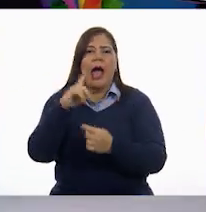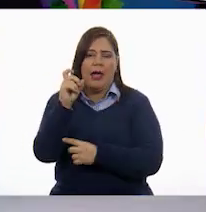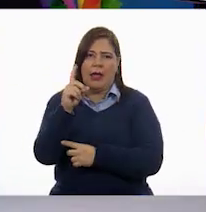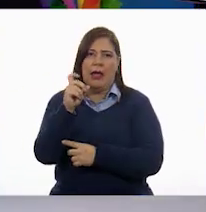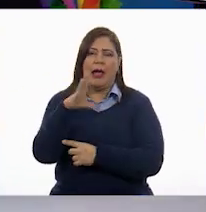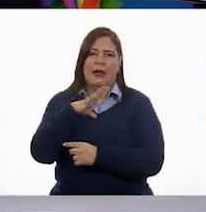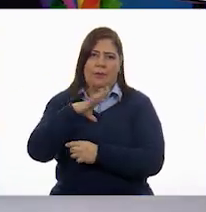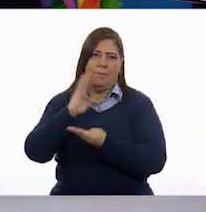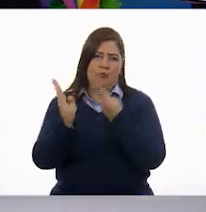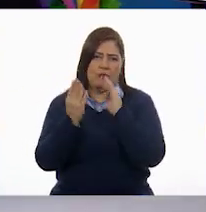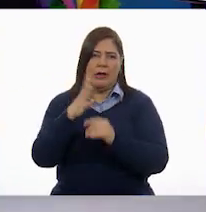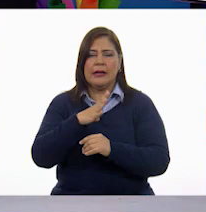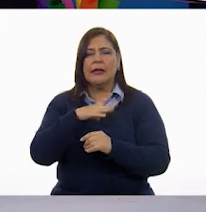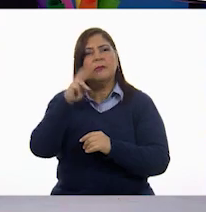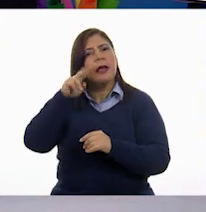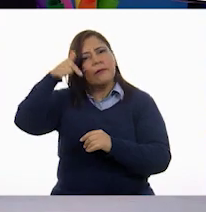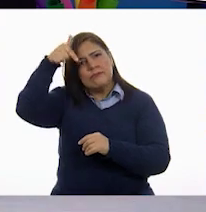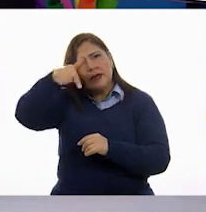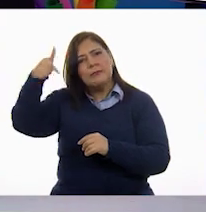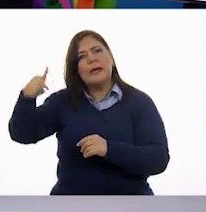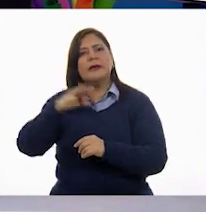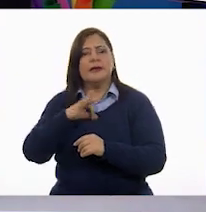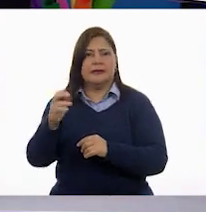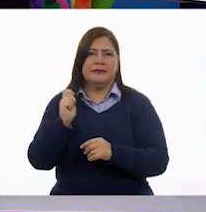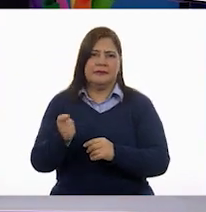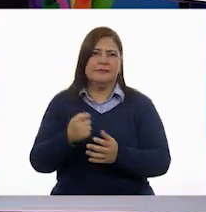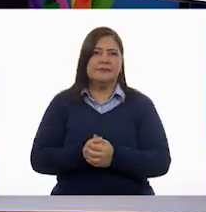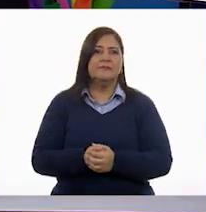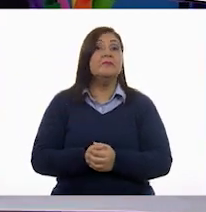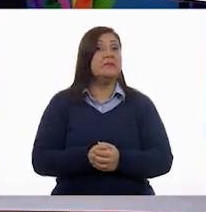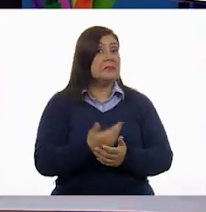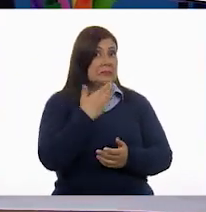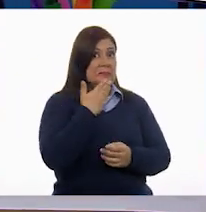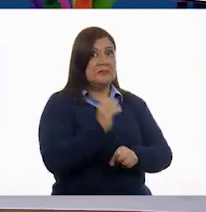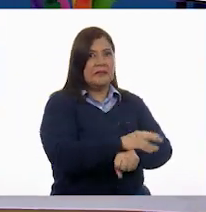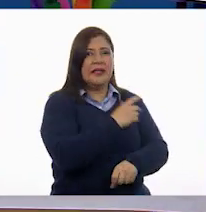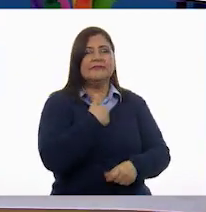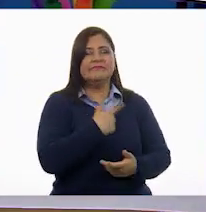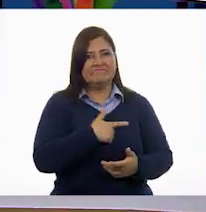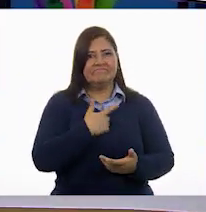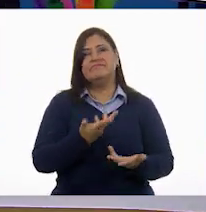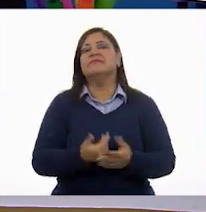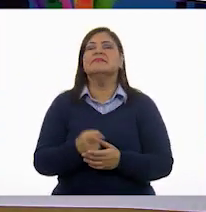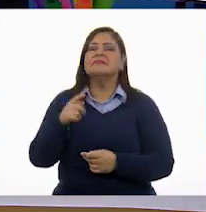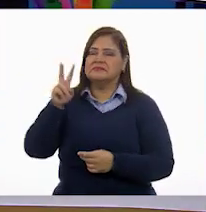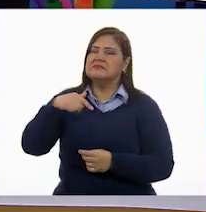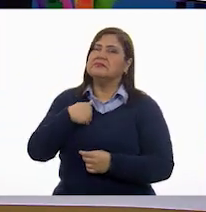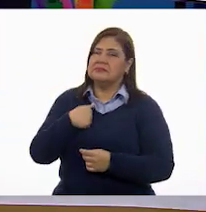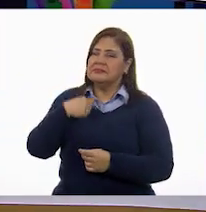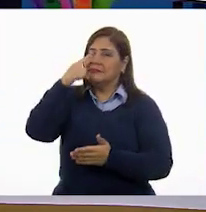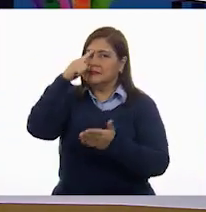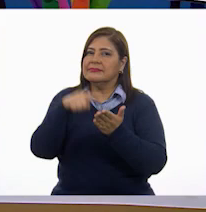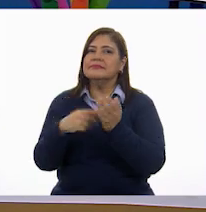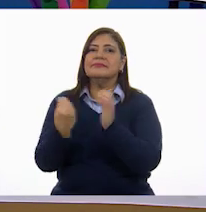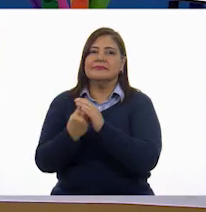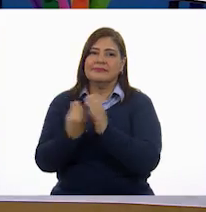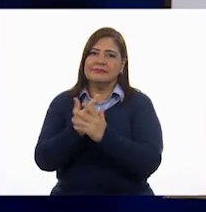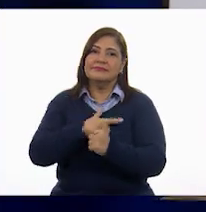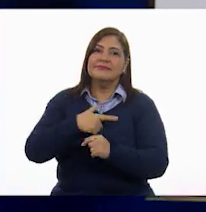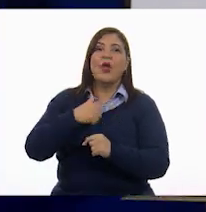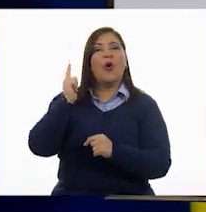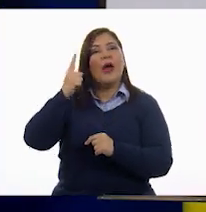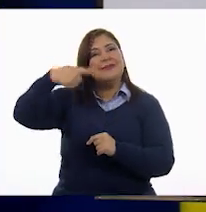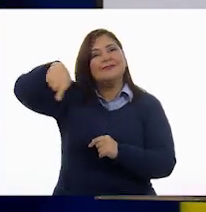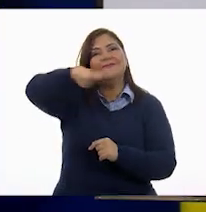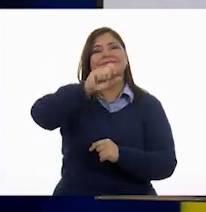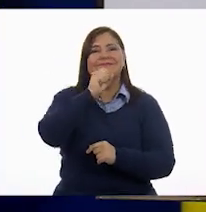vamos a identificar cada uno de ellos. ¡Qué emoción! De verdad, yo creo que te va a gustar mucho la clase y espero que a nuestros alumnos en casa